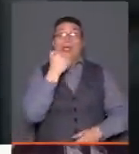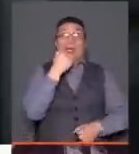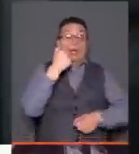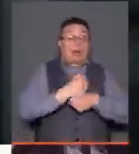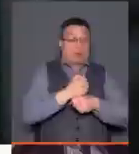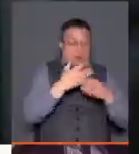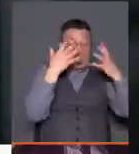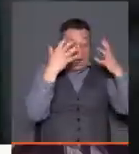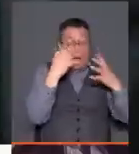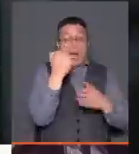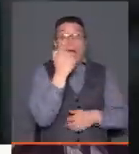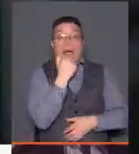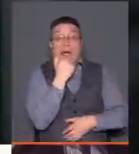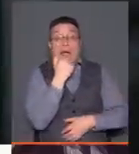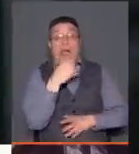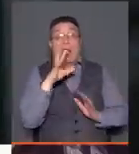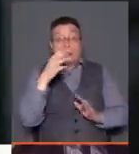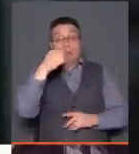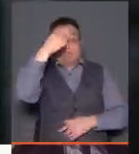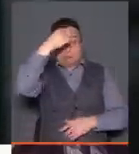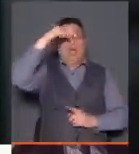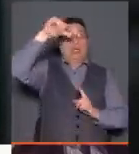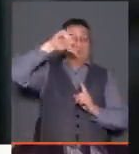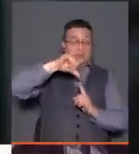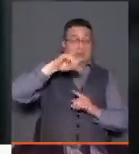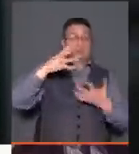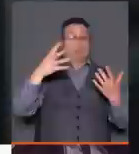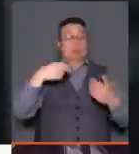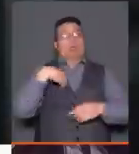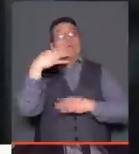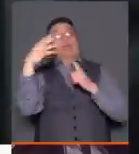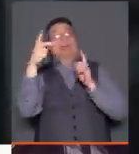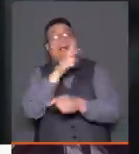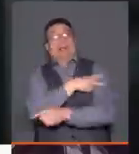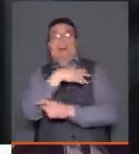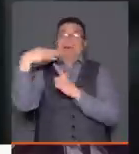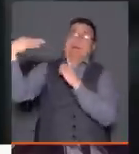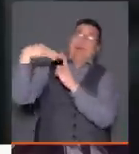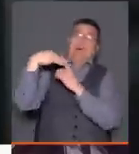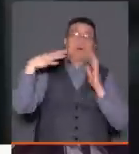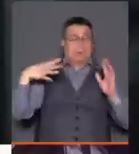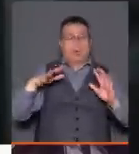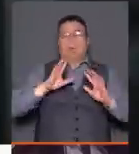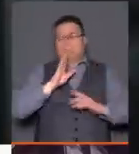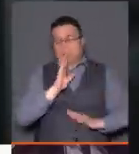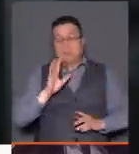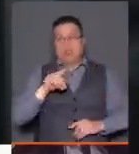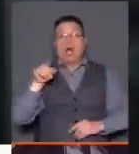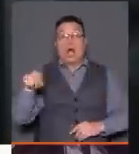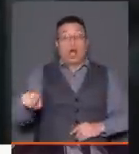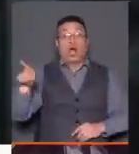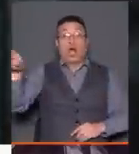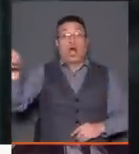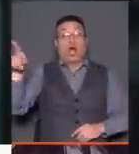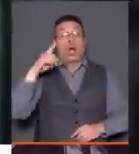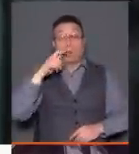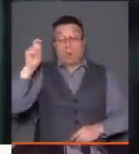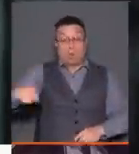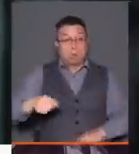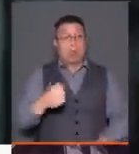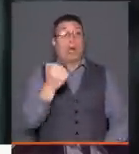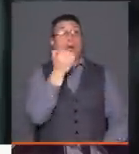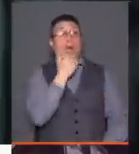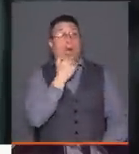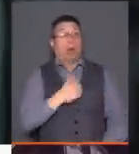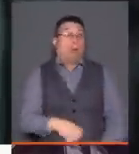que tendríamos tener una sanción o te va a tratar el jefe o algo aquí nada aquí se mandó la embarrado nomás y hay que hoy andate